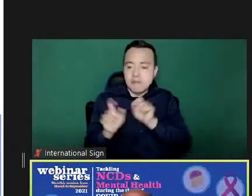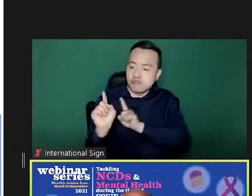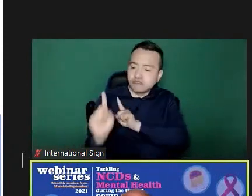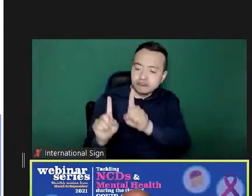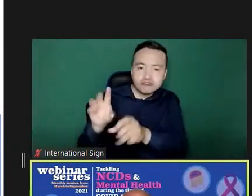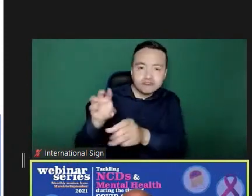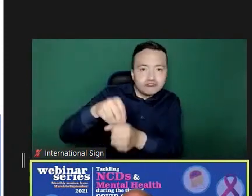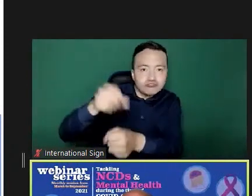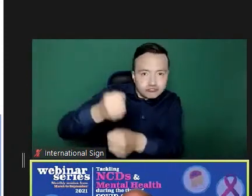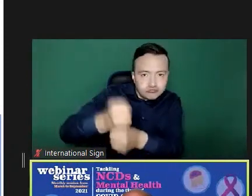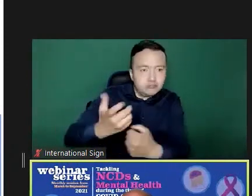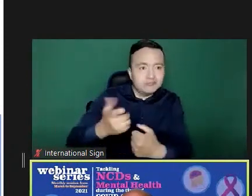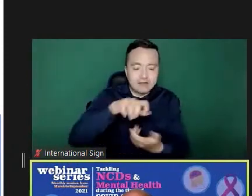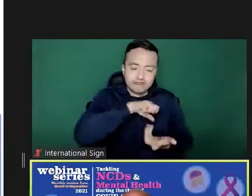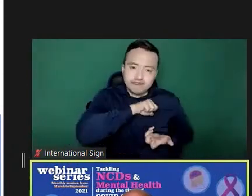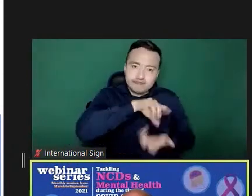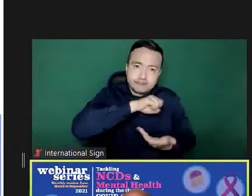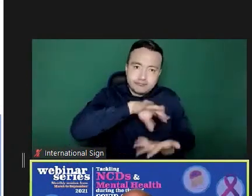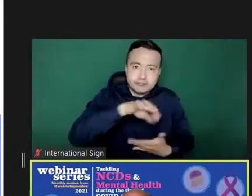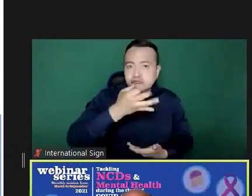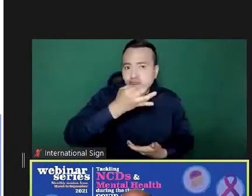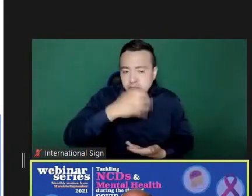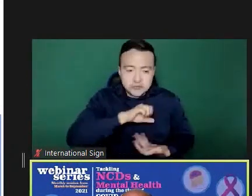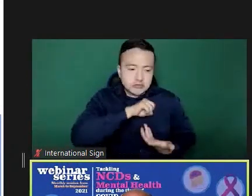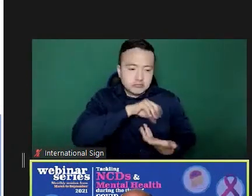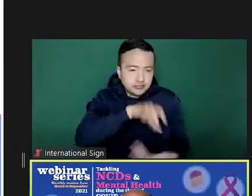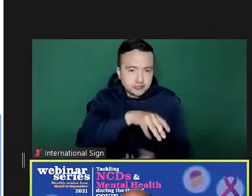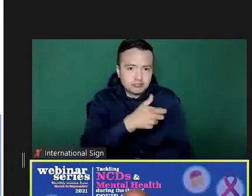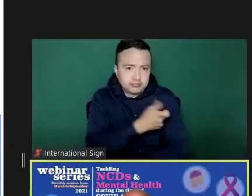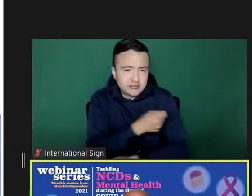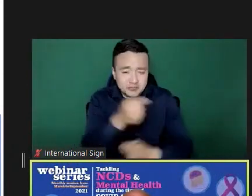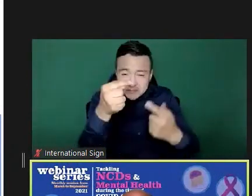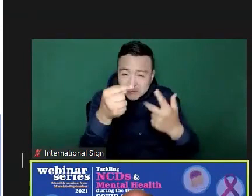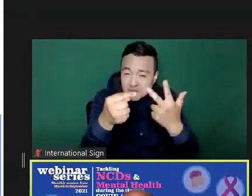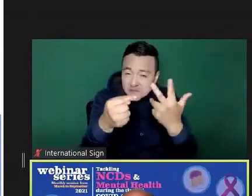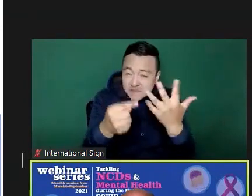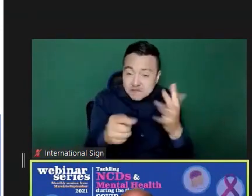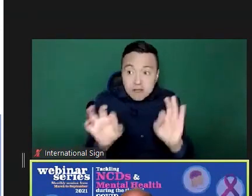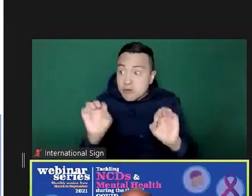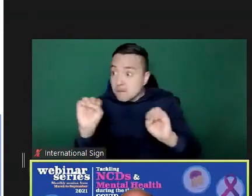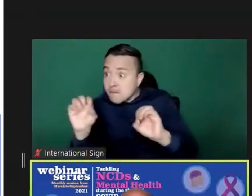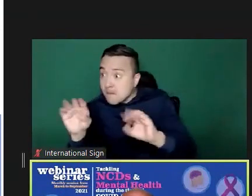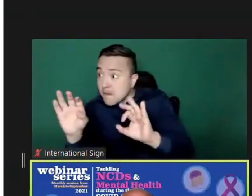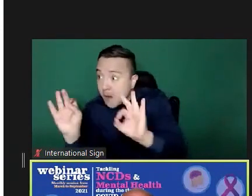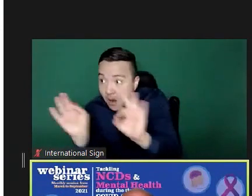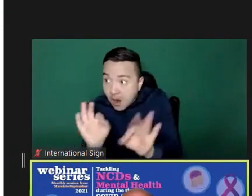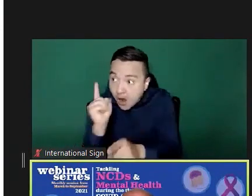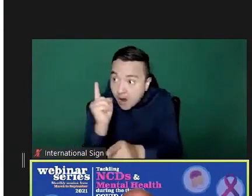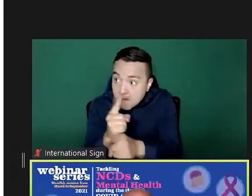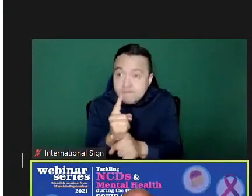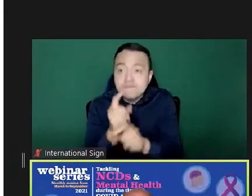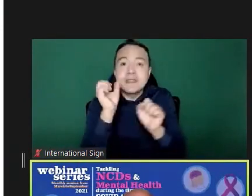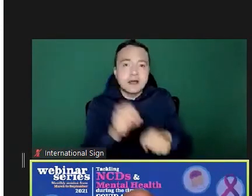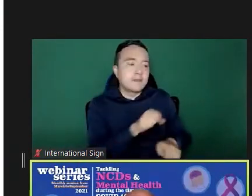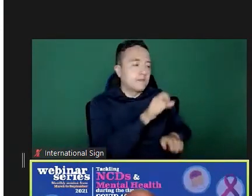tecnologías. Y solamente con esto es que podríamos realmente lograr el modelo de atención deseado. Siguiente, por favor.